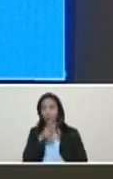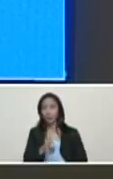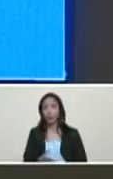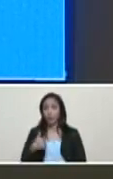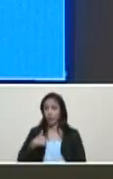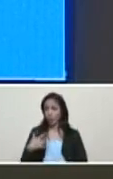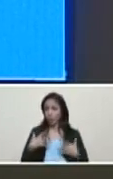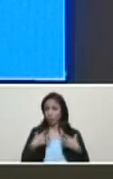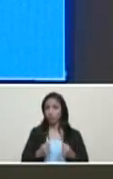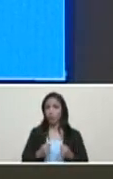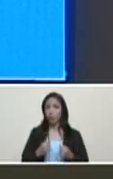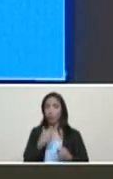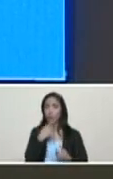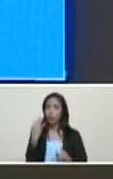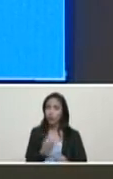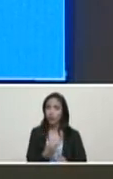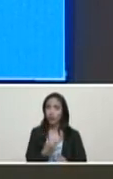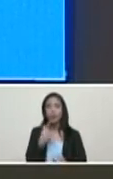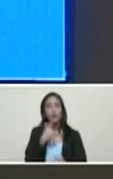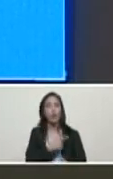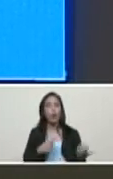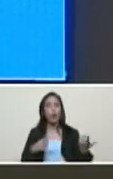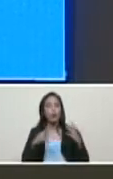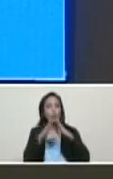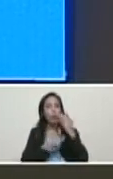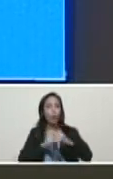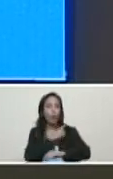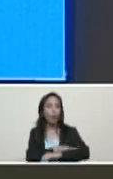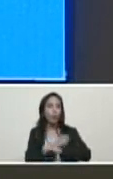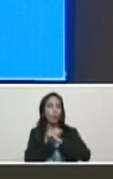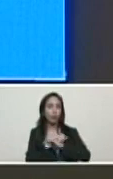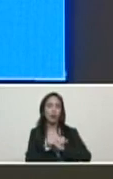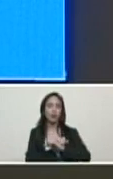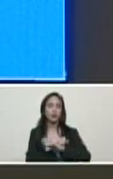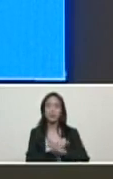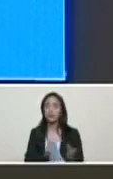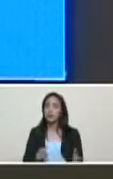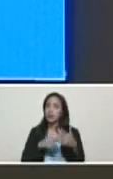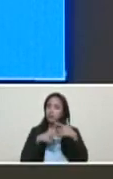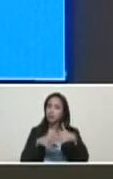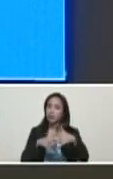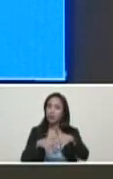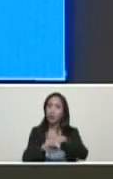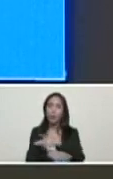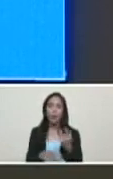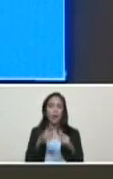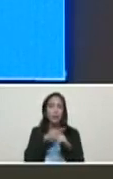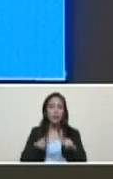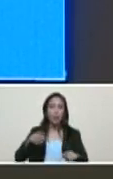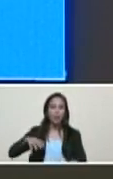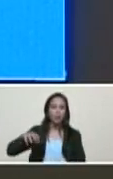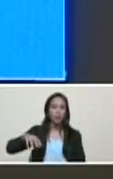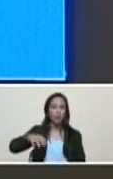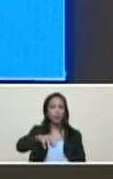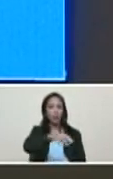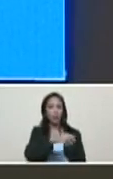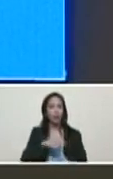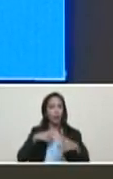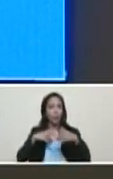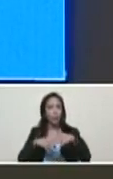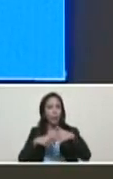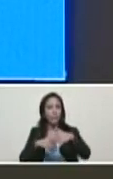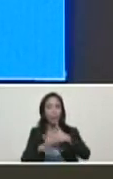seguro que con la misma fuerza que cruzaron los Andes, que cruzaron un continente,